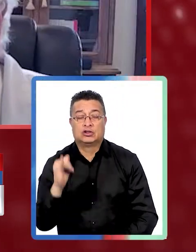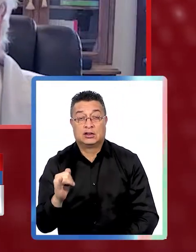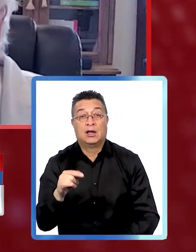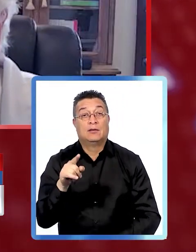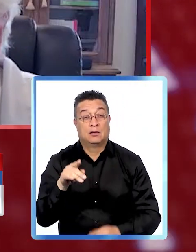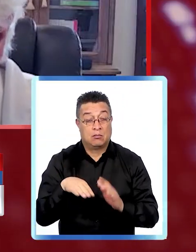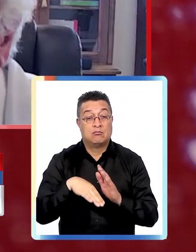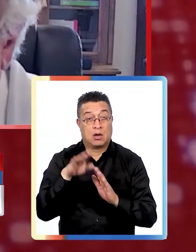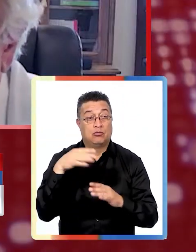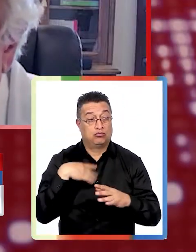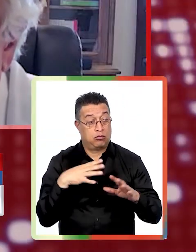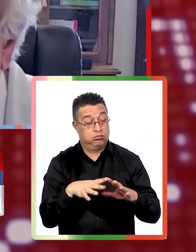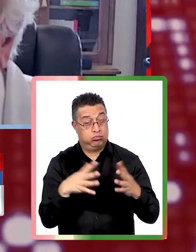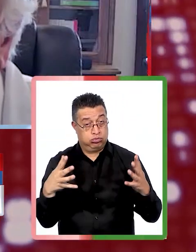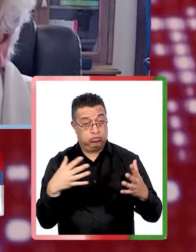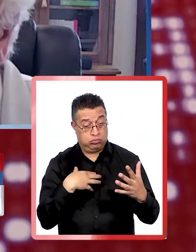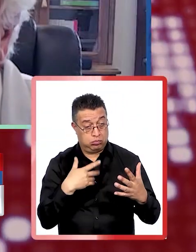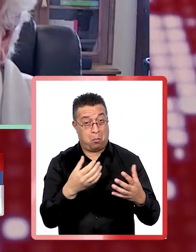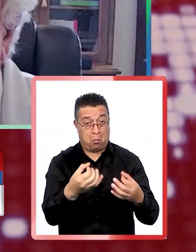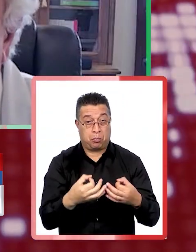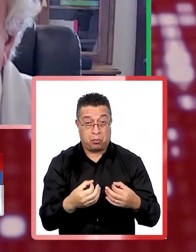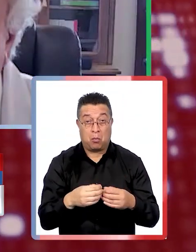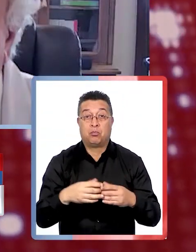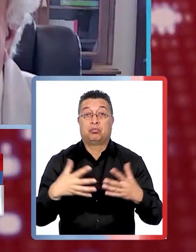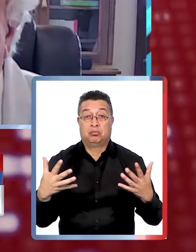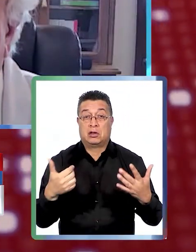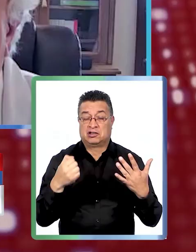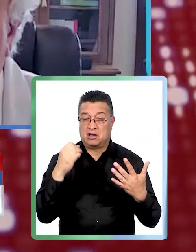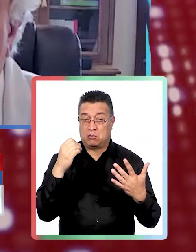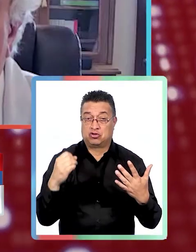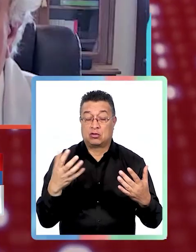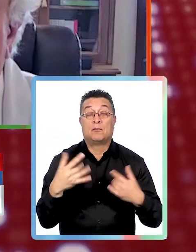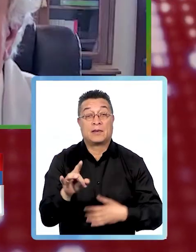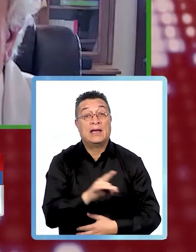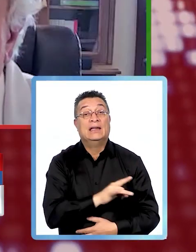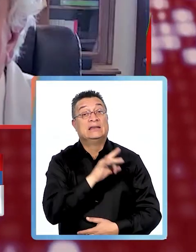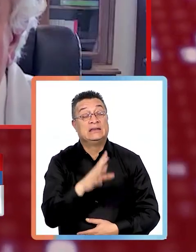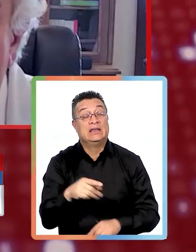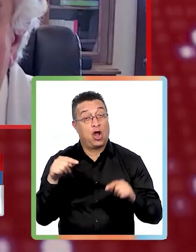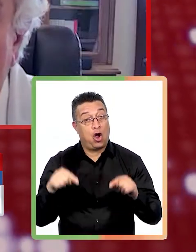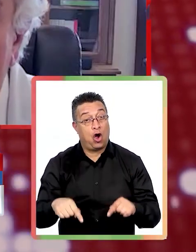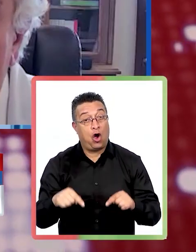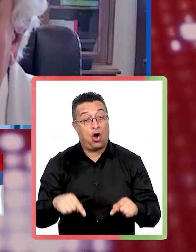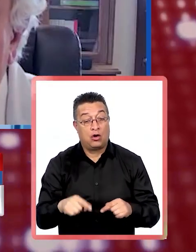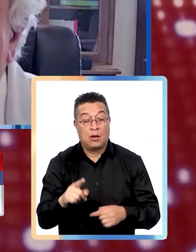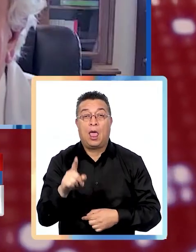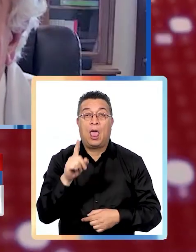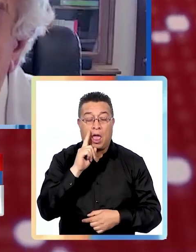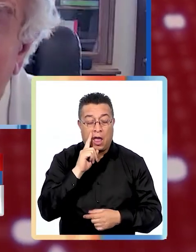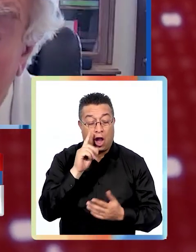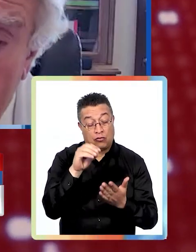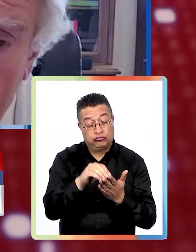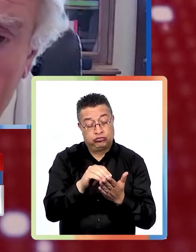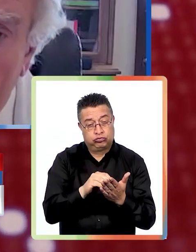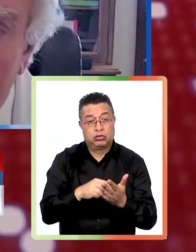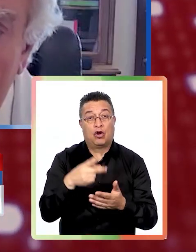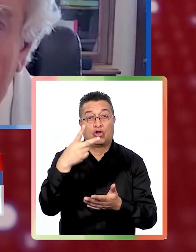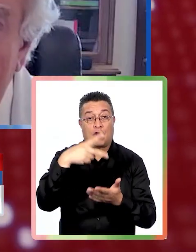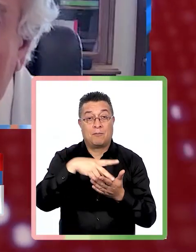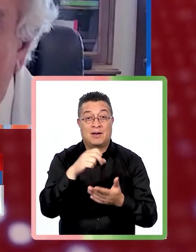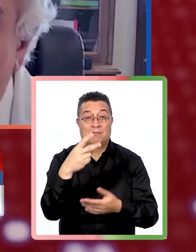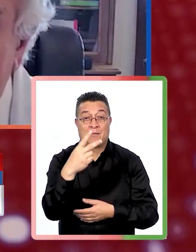eso es una cifra mayor de la que yo mismo esperaba tener. Chile hoy día tiene, con los datos